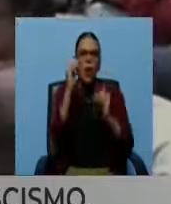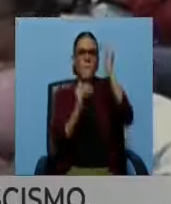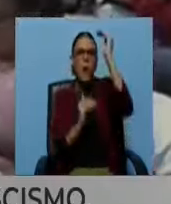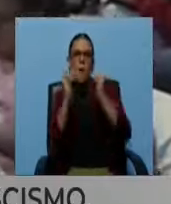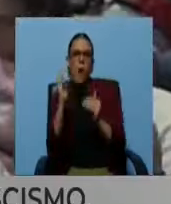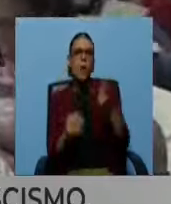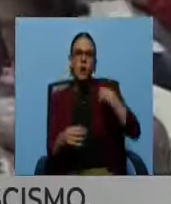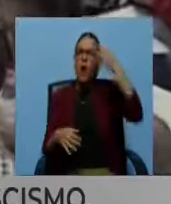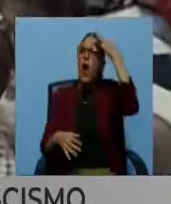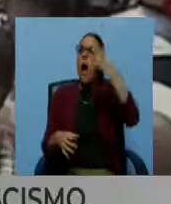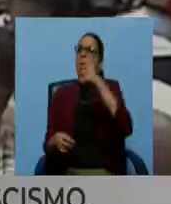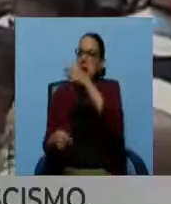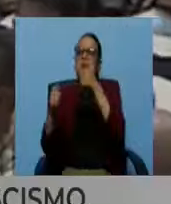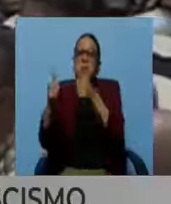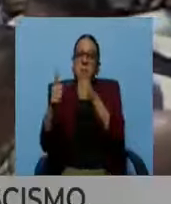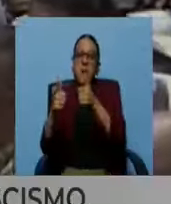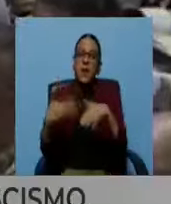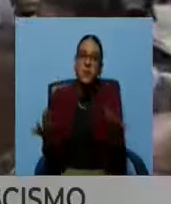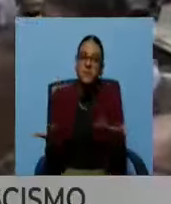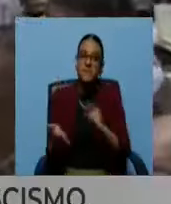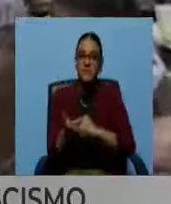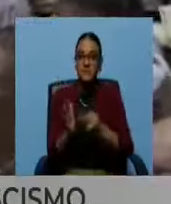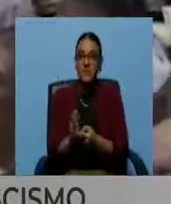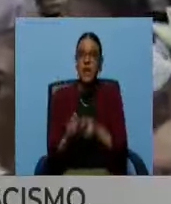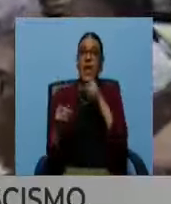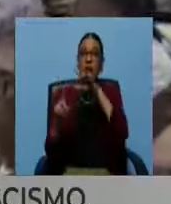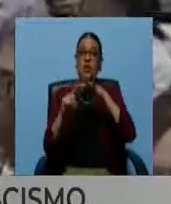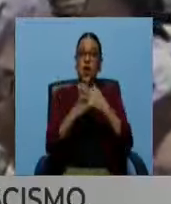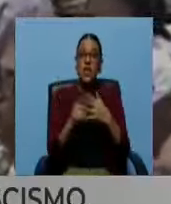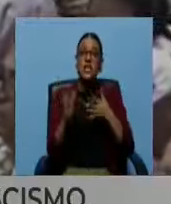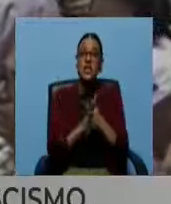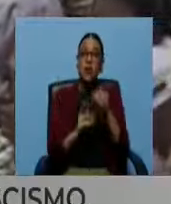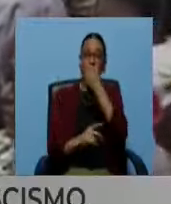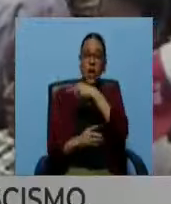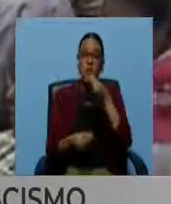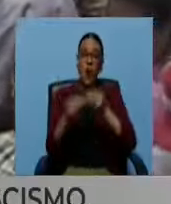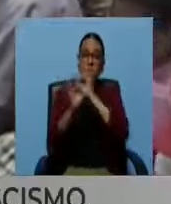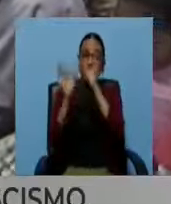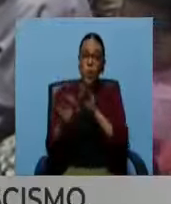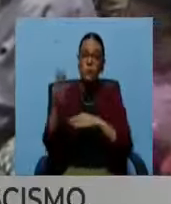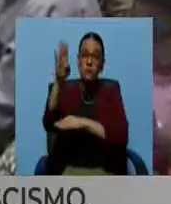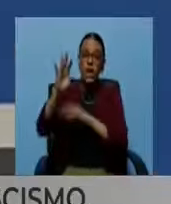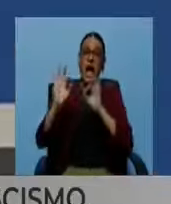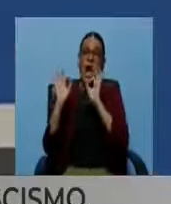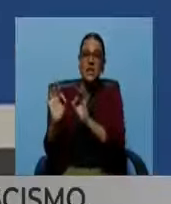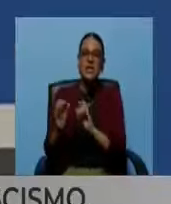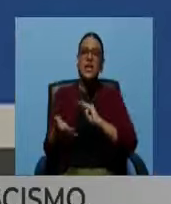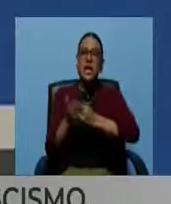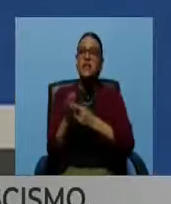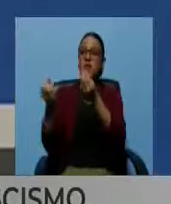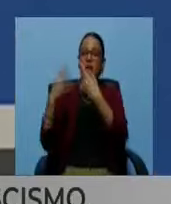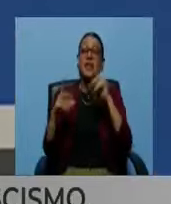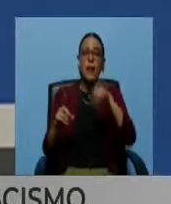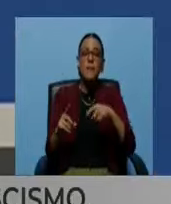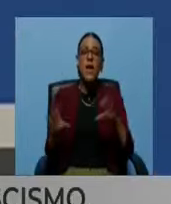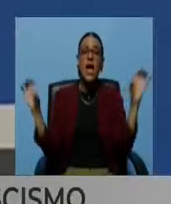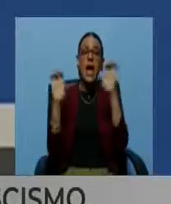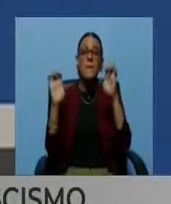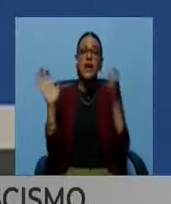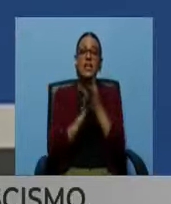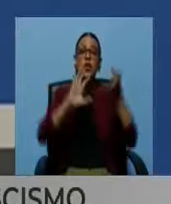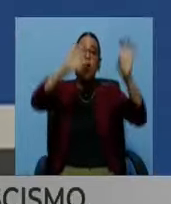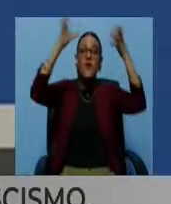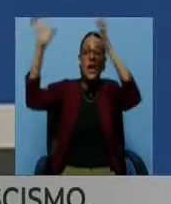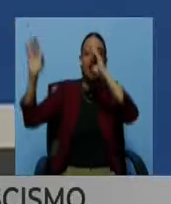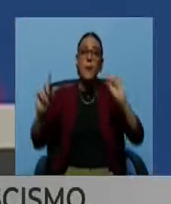pobreza. Esta crisis del capitalismo nos ha llevado también a una emergencia climática sin